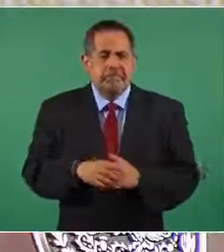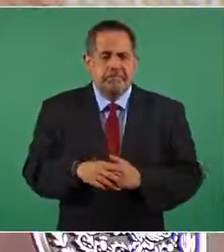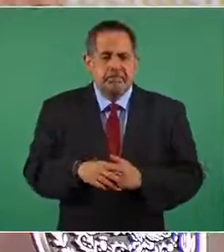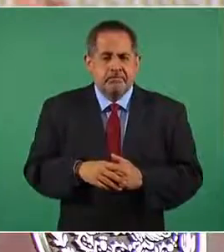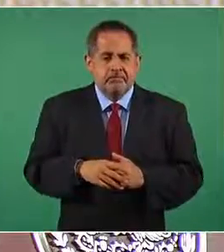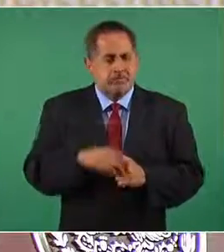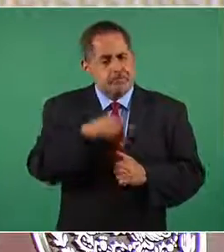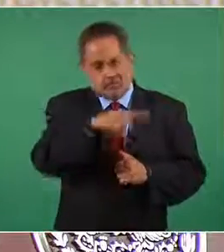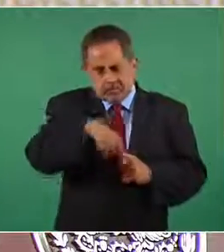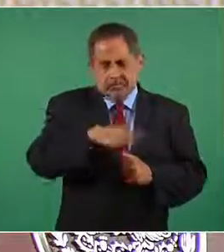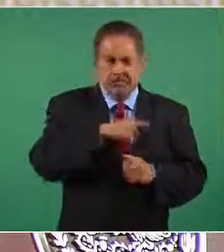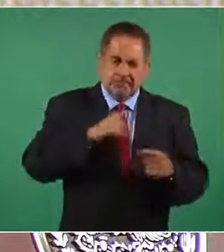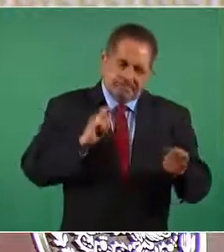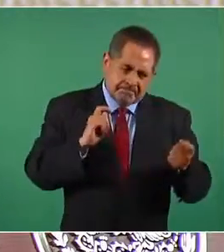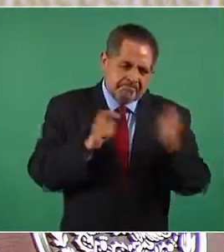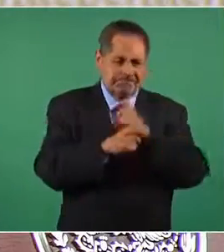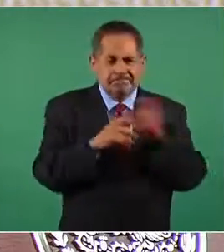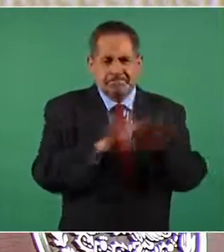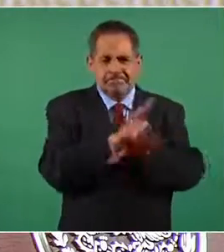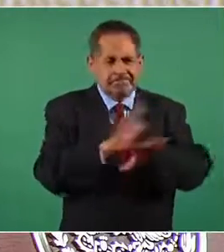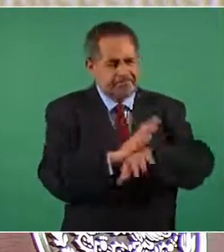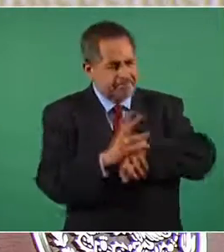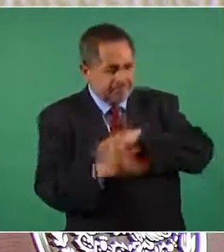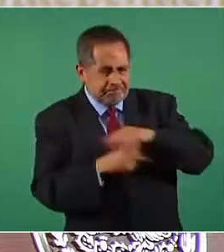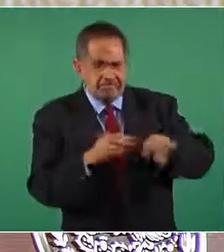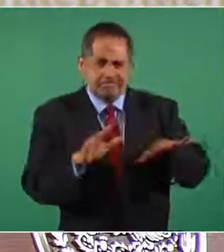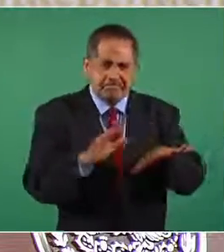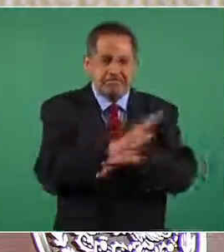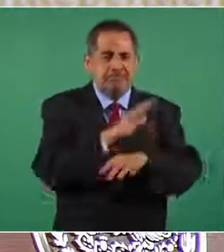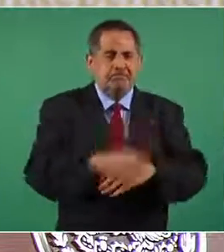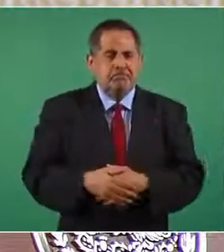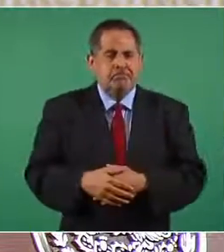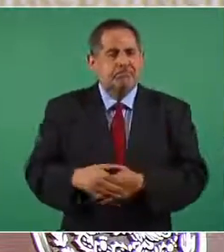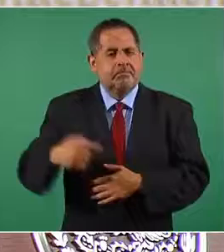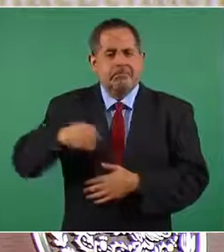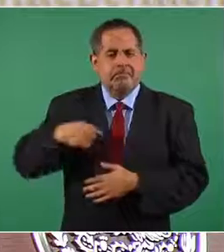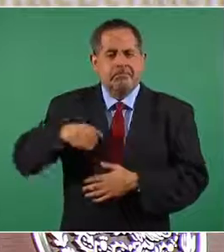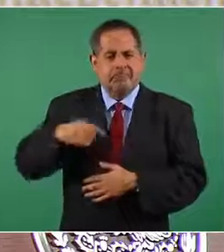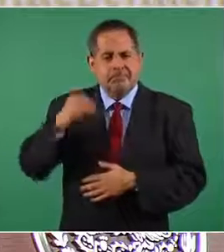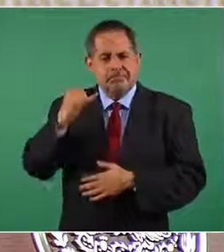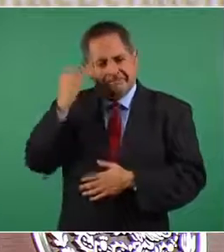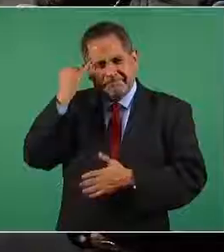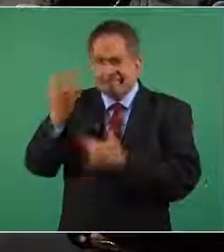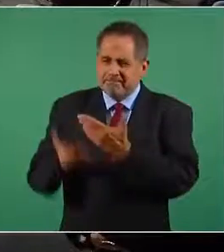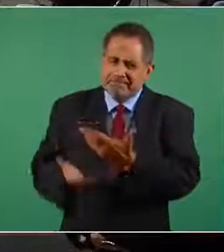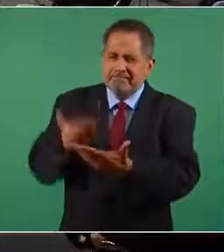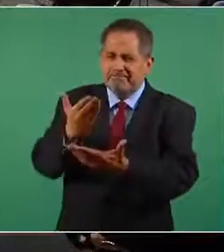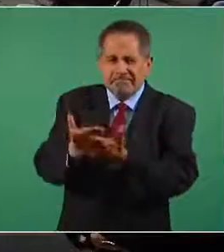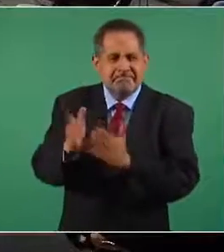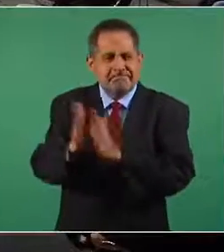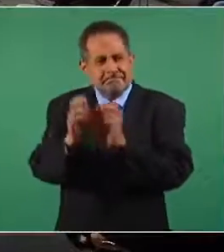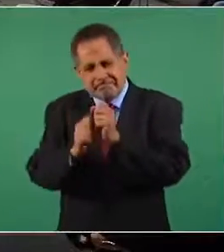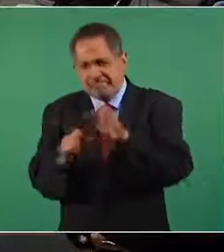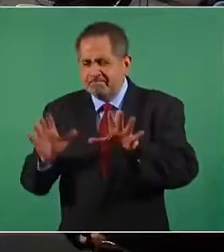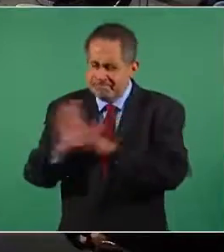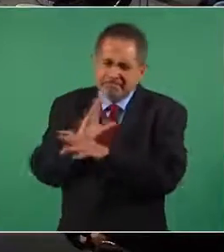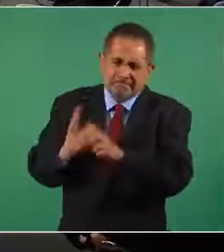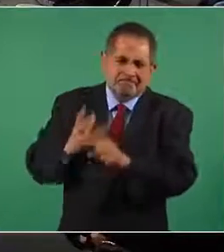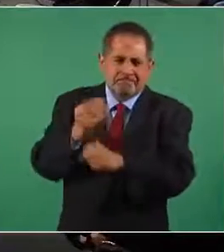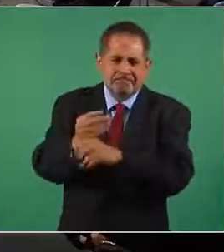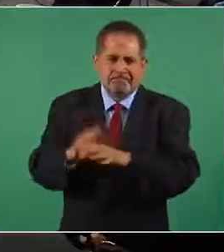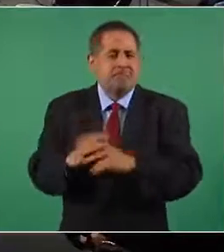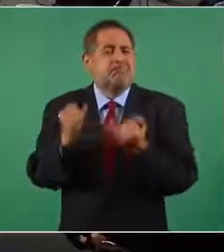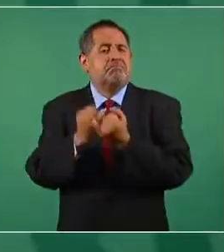lleven a cabo una reforma. Yo no voy a proponer un cambio a la Constitución como lo